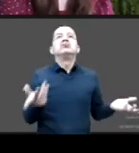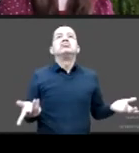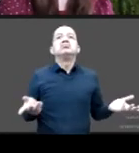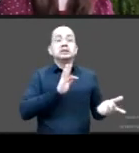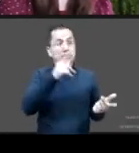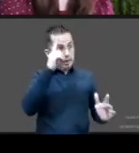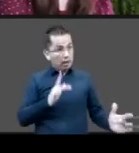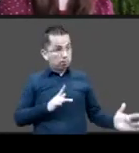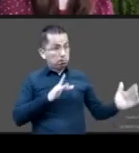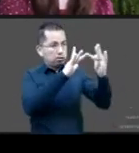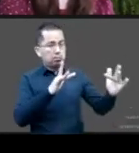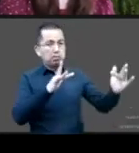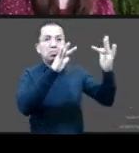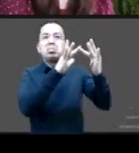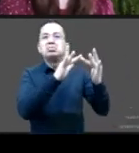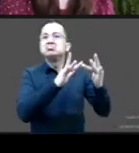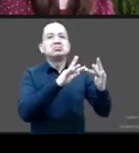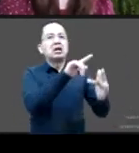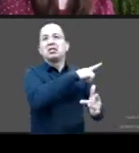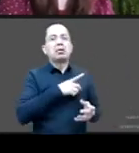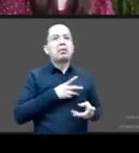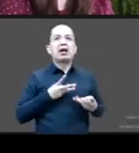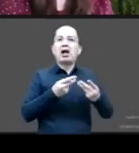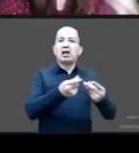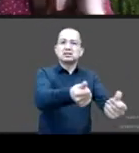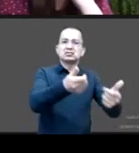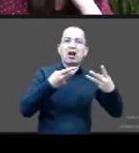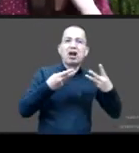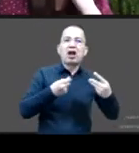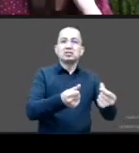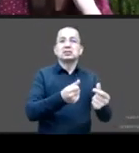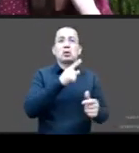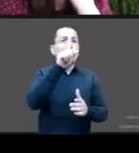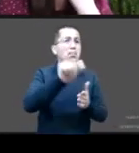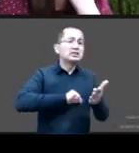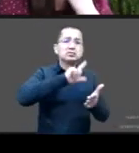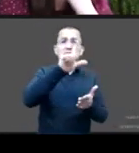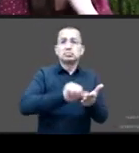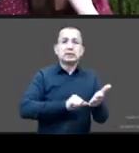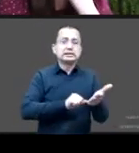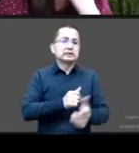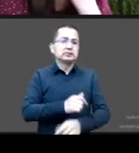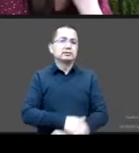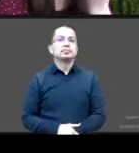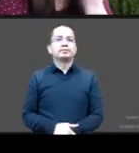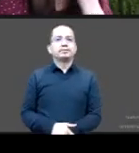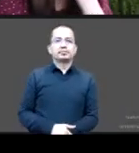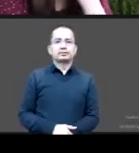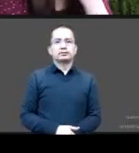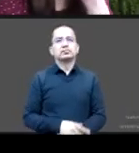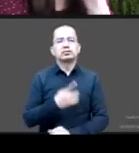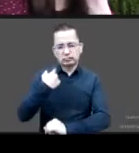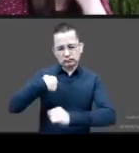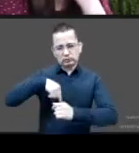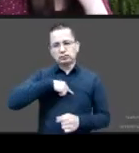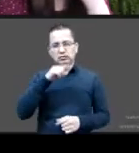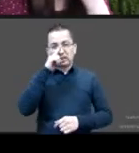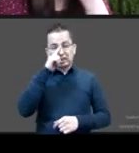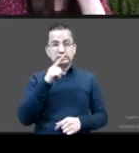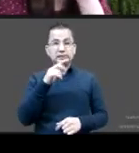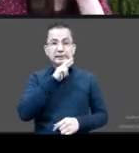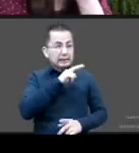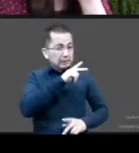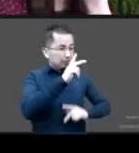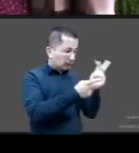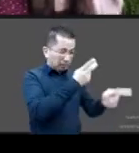en conectividad perdón mensual que ustedes ven aquí le hicimos unas encuestas muy rápidas solo